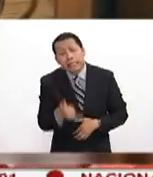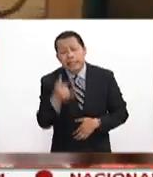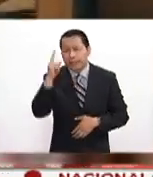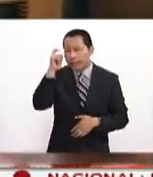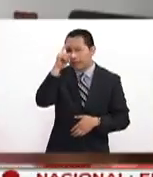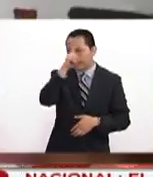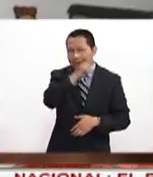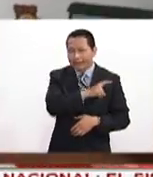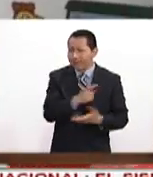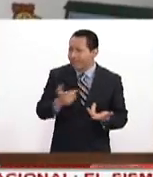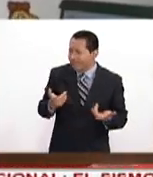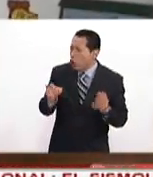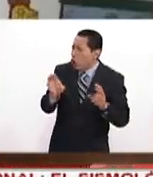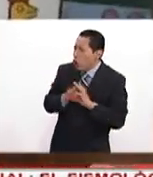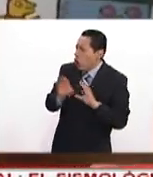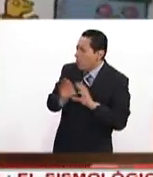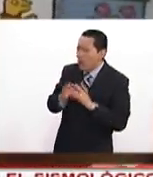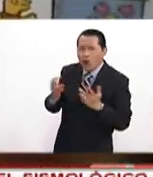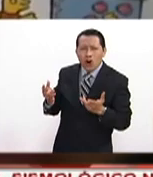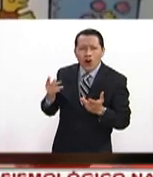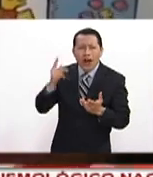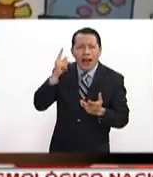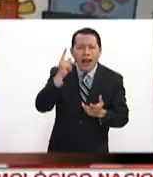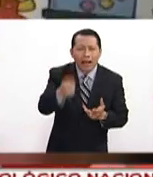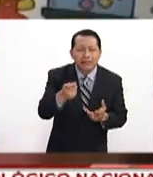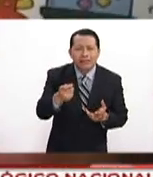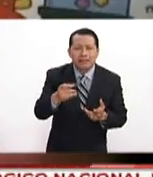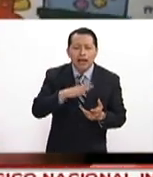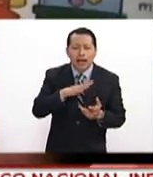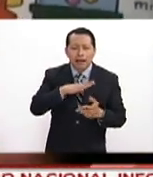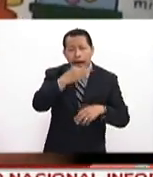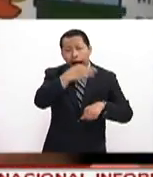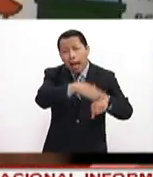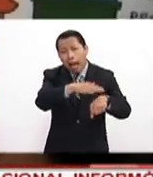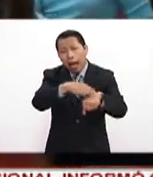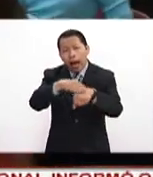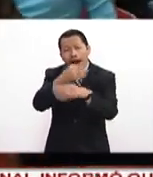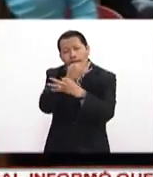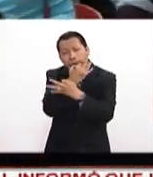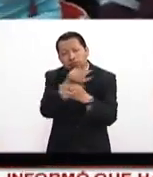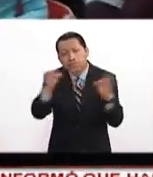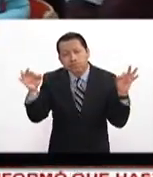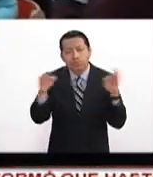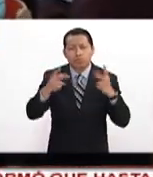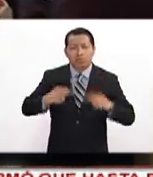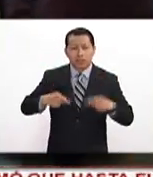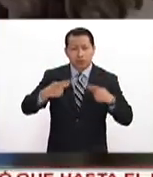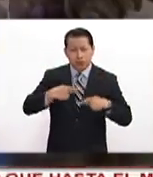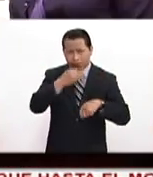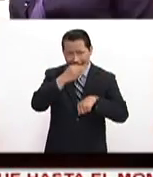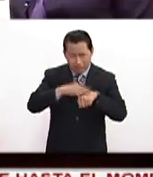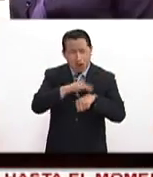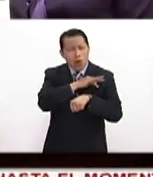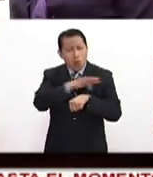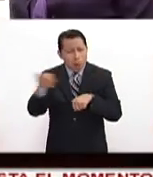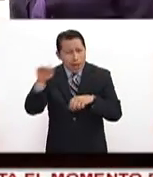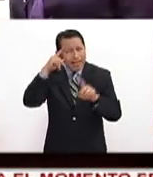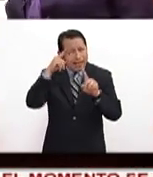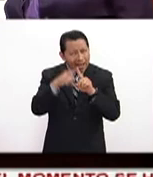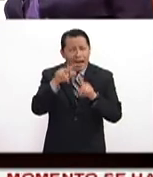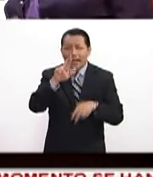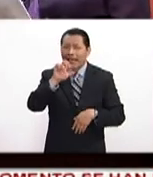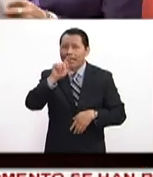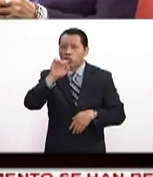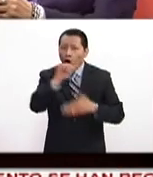¿Cómo van precisamente con esta convocatoria que cada vez la gente se sume a este reto de leer